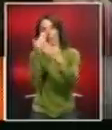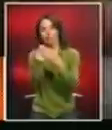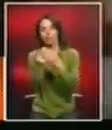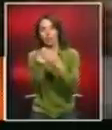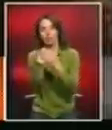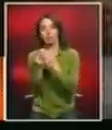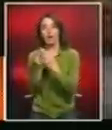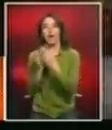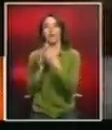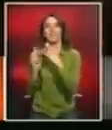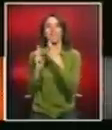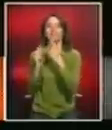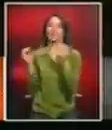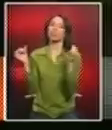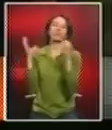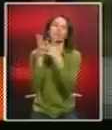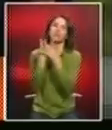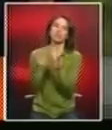una relación desgastada.